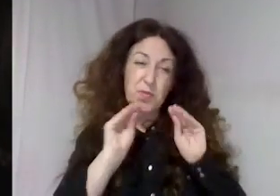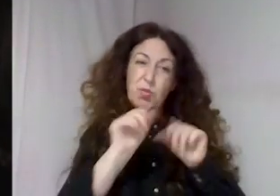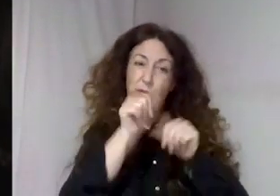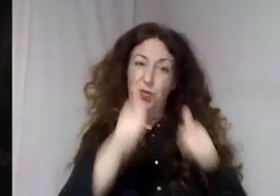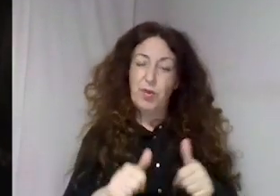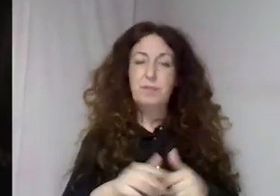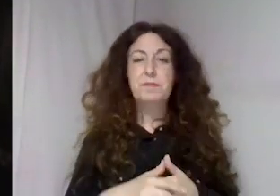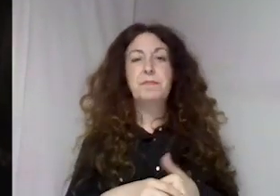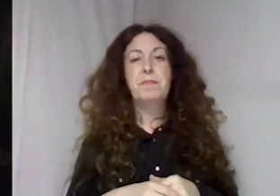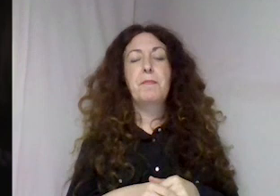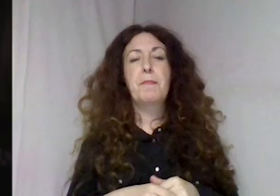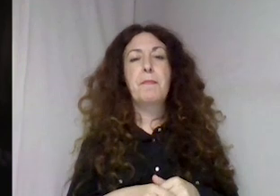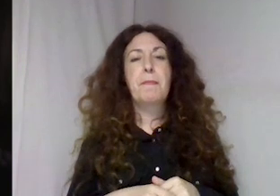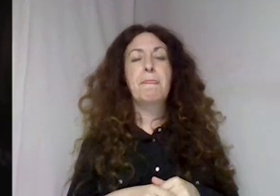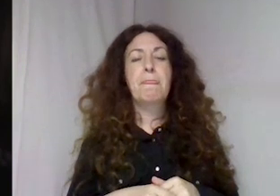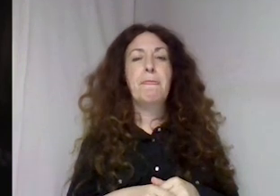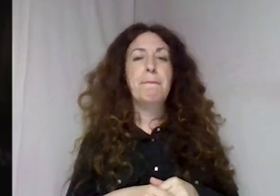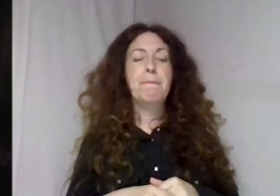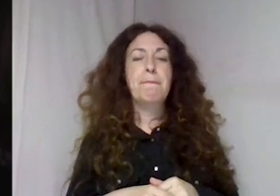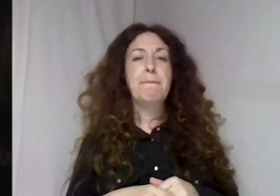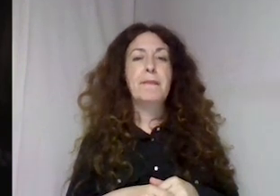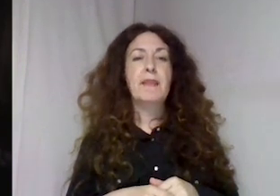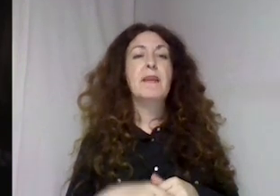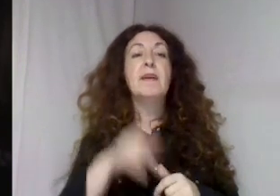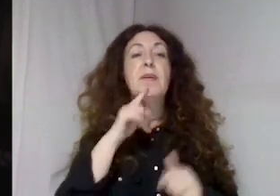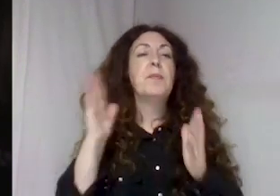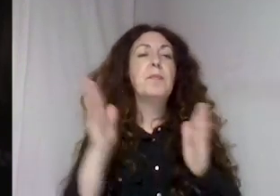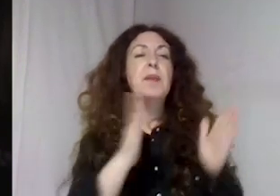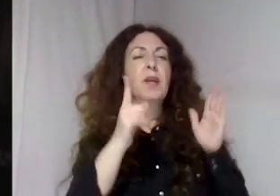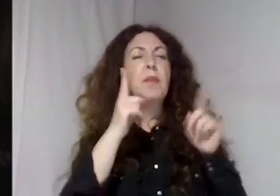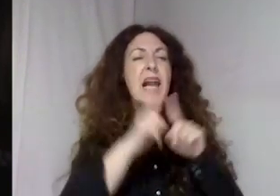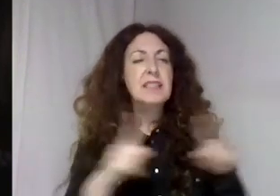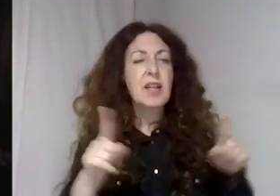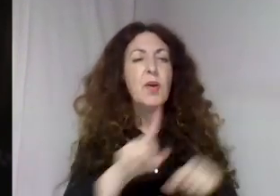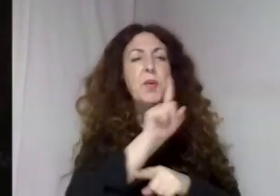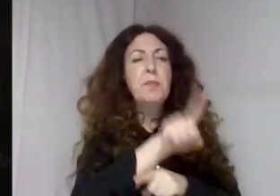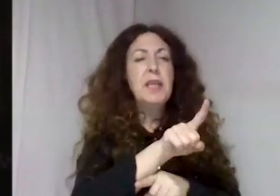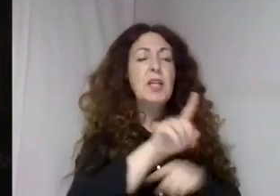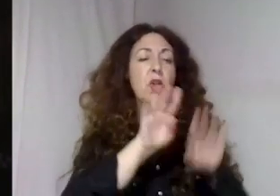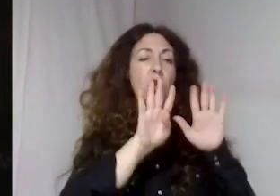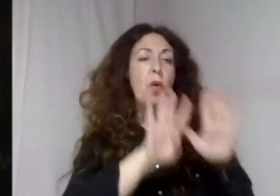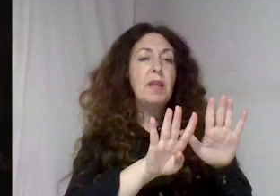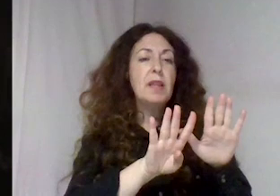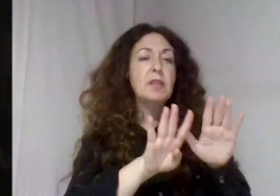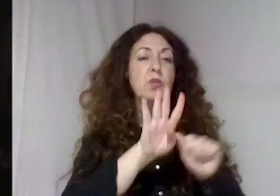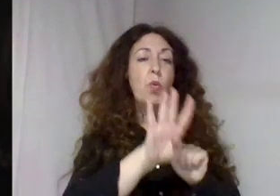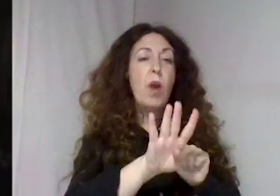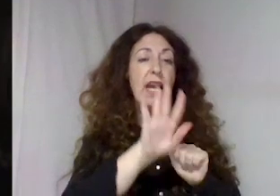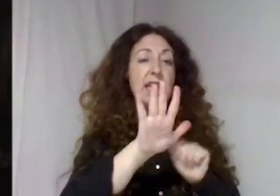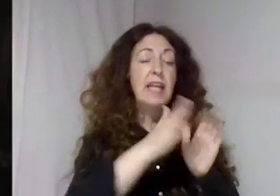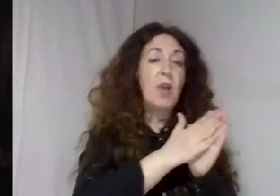curiosa de entender la historia, ¿no? Hemos perdido el mejor periodo de paz más largo de la historia,